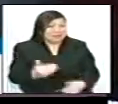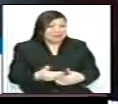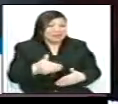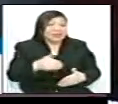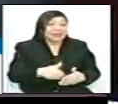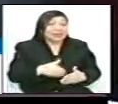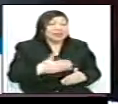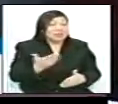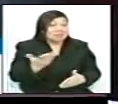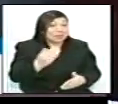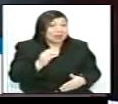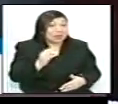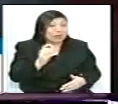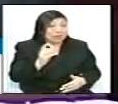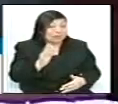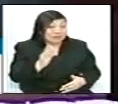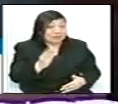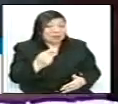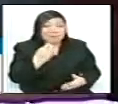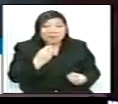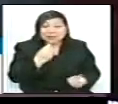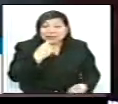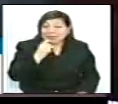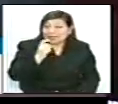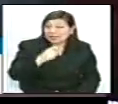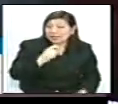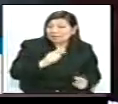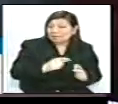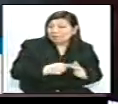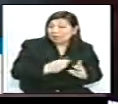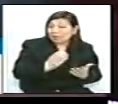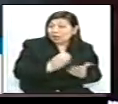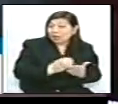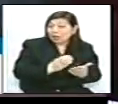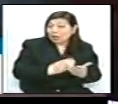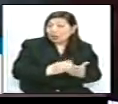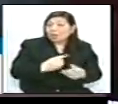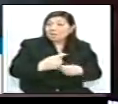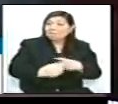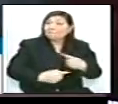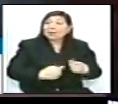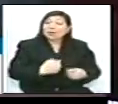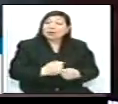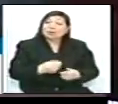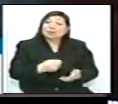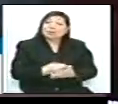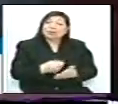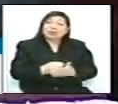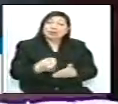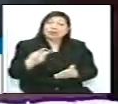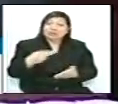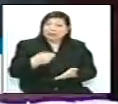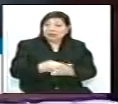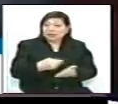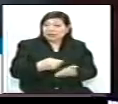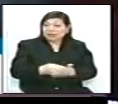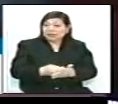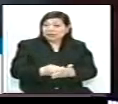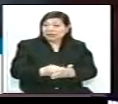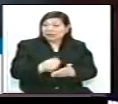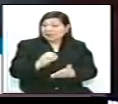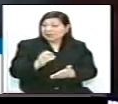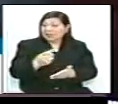de elecciones es un pedido de Odebrecht porque necesitan empezar a contratar porque el próximo año tienen que pagar la segunda cuota de la reparación